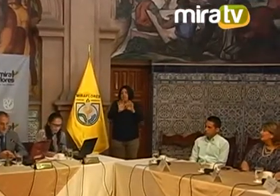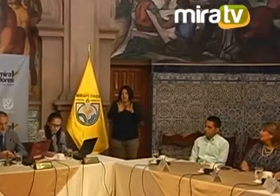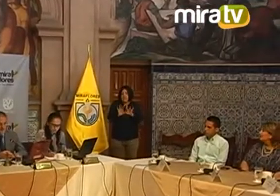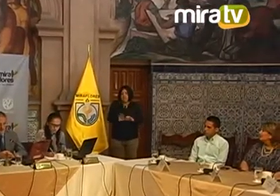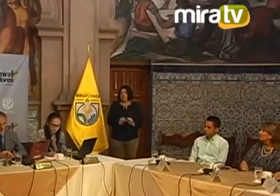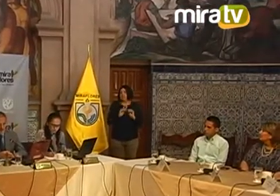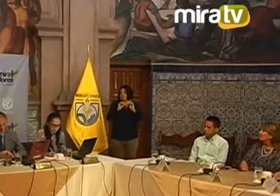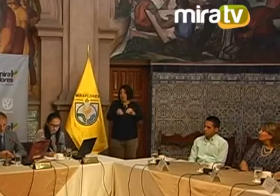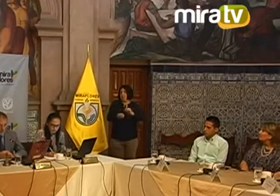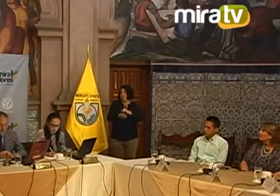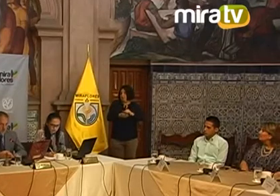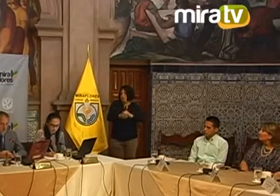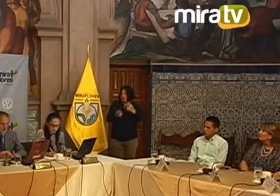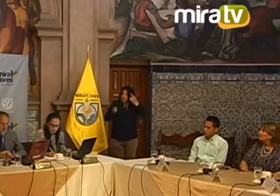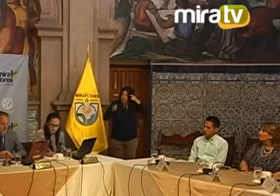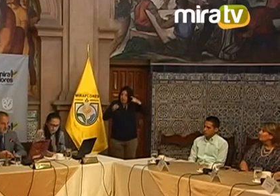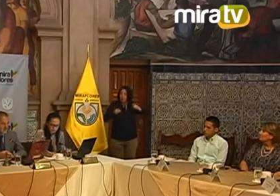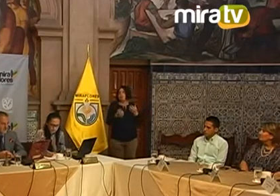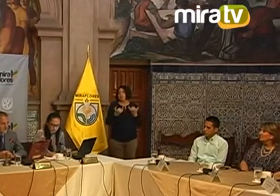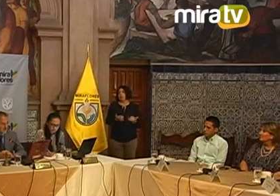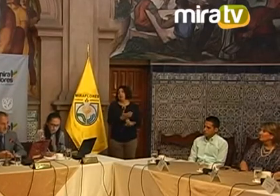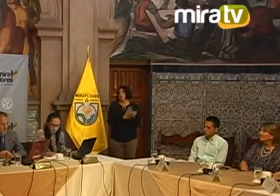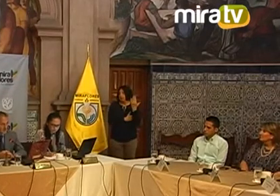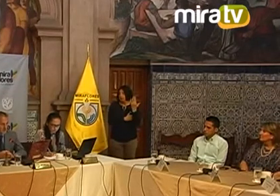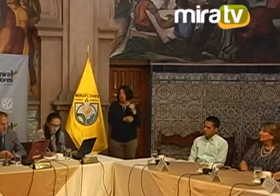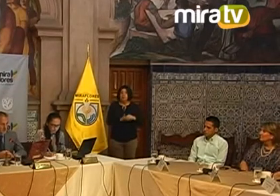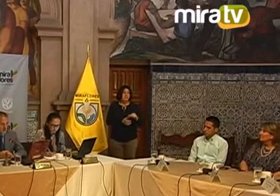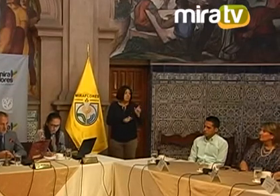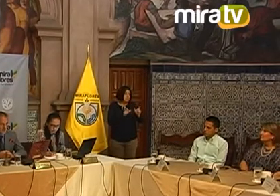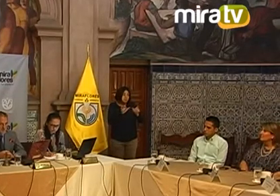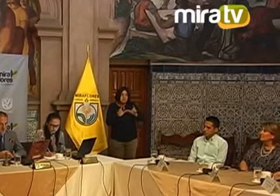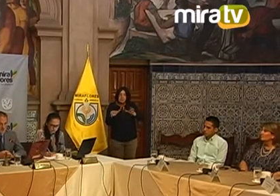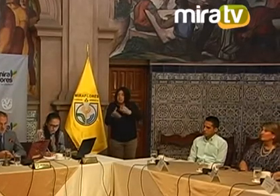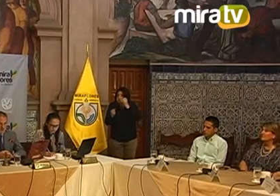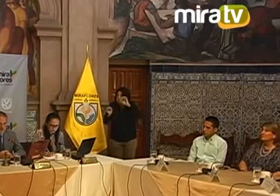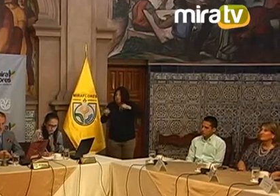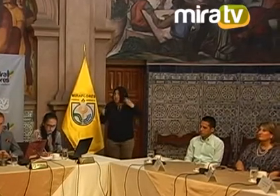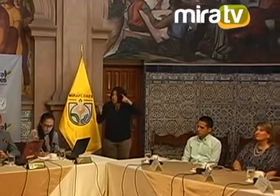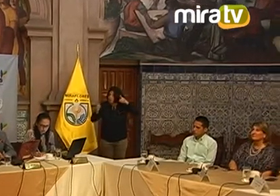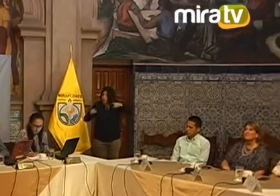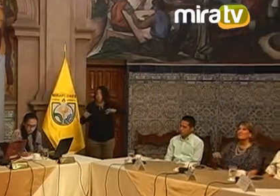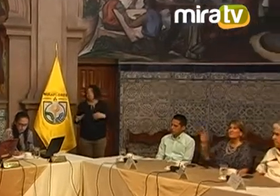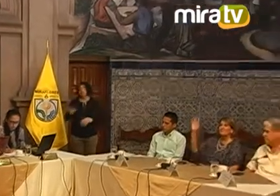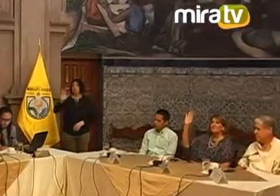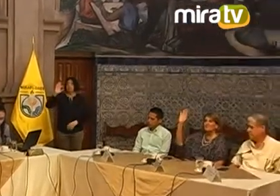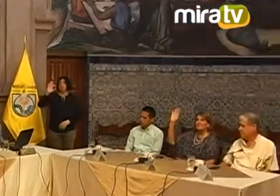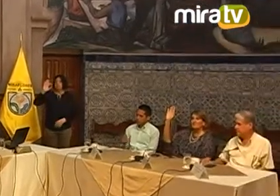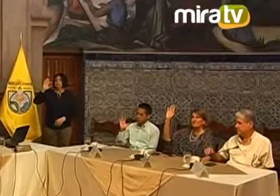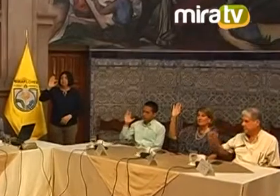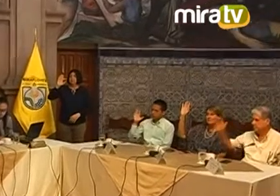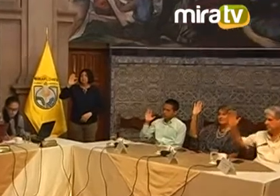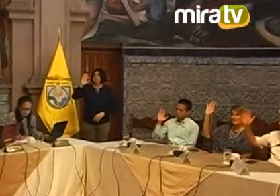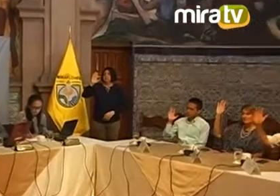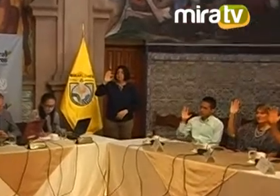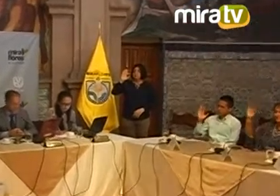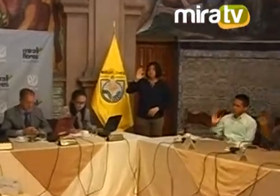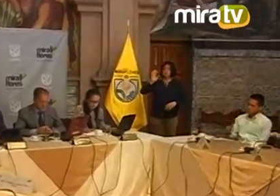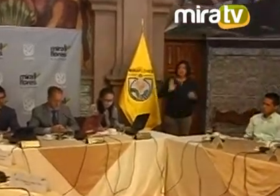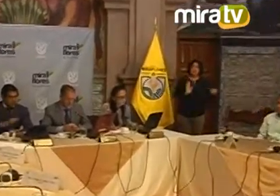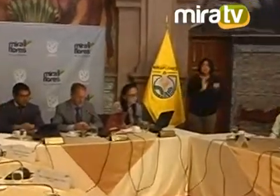inmediata del acuerdo tomado esta mañana. Aquellos miembros del consejo que estén a favor, si no se expresan en señal de conformidad.